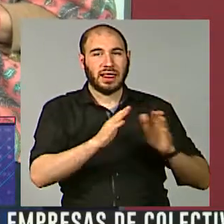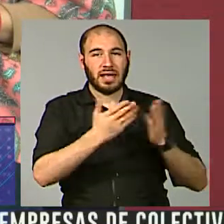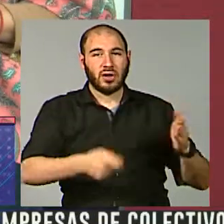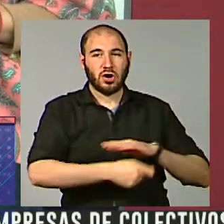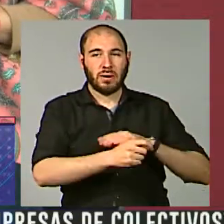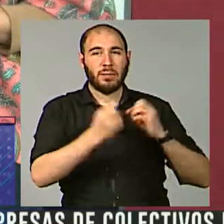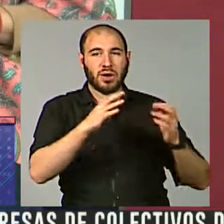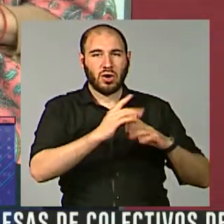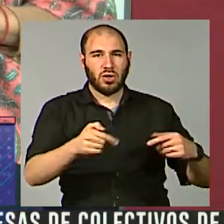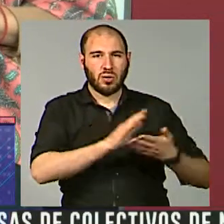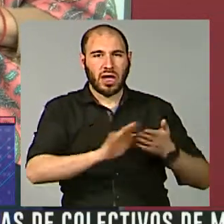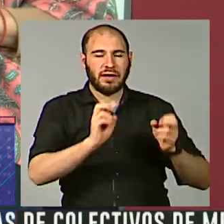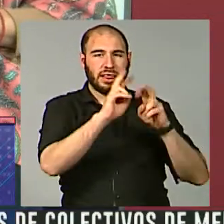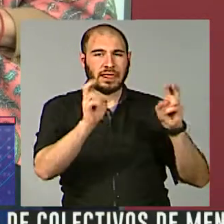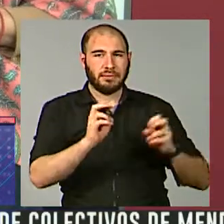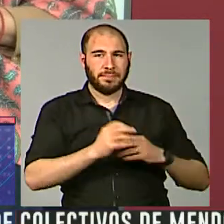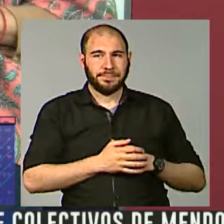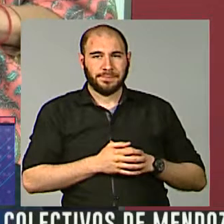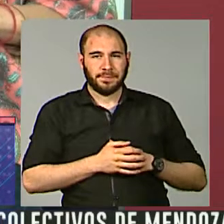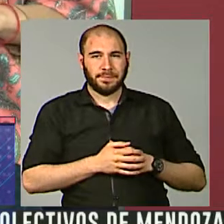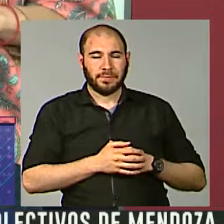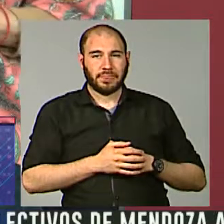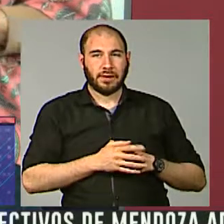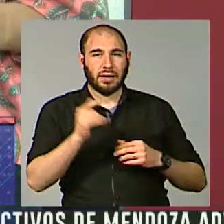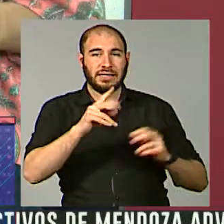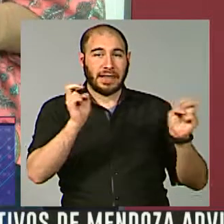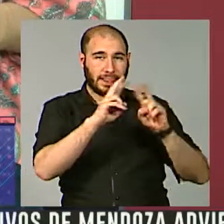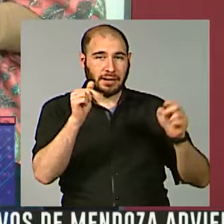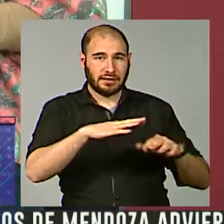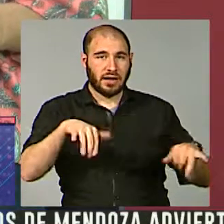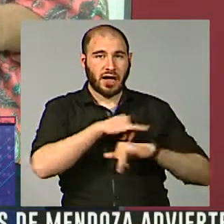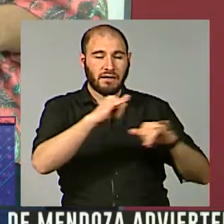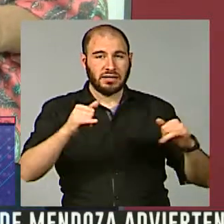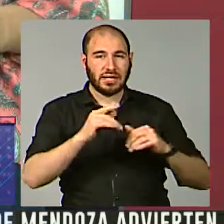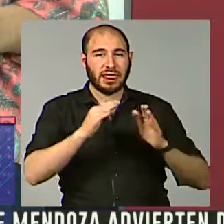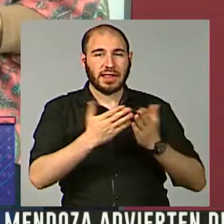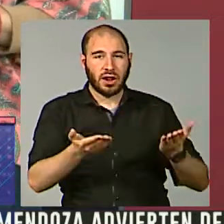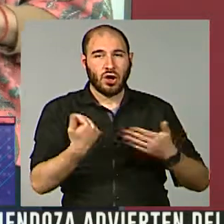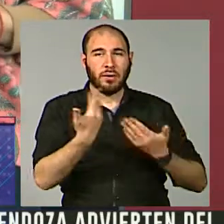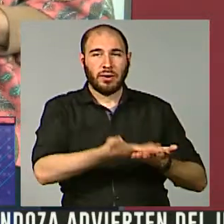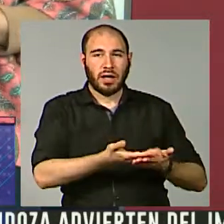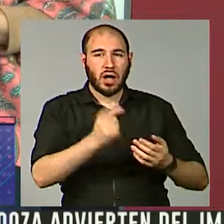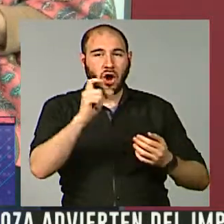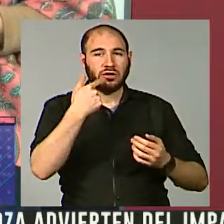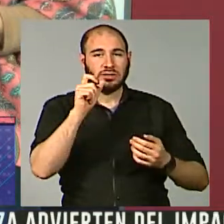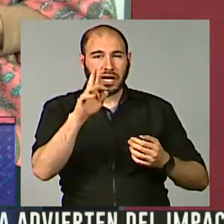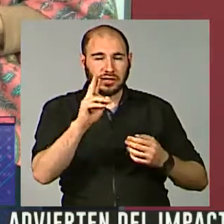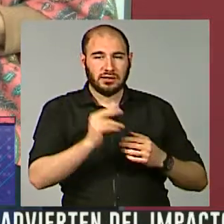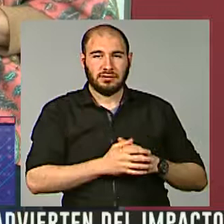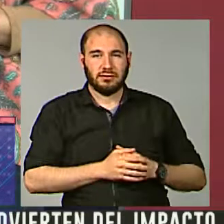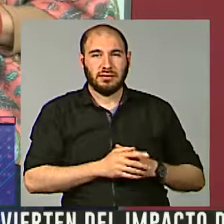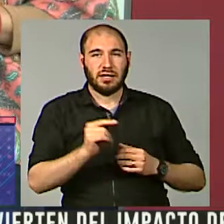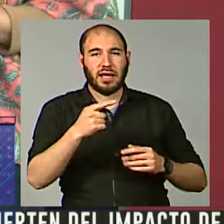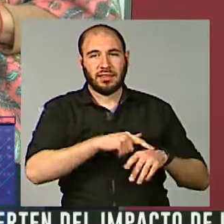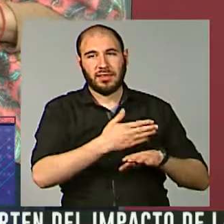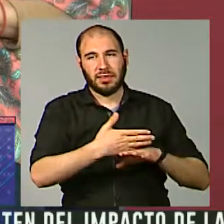Coimas, porque hay novedades en cuanto a esta causa que se conoció a partir de los diarios propuestos por Oscar Centeno, en donde con el